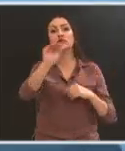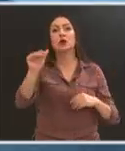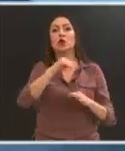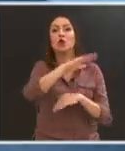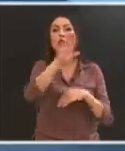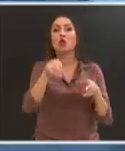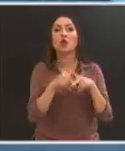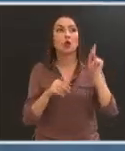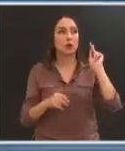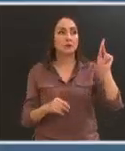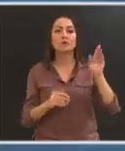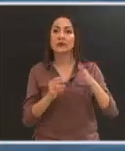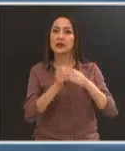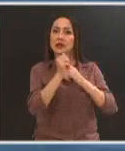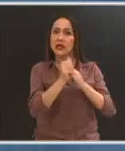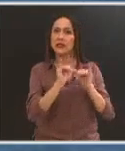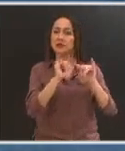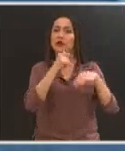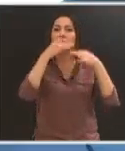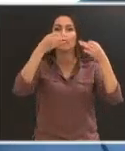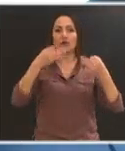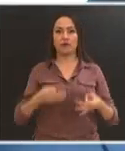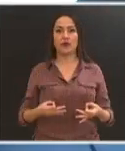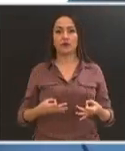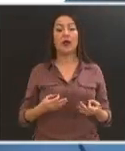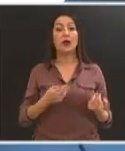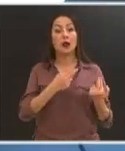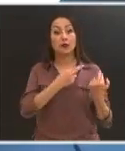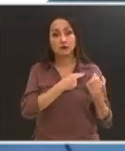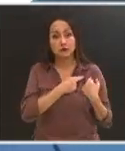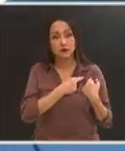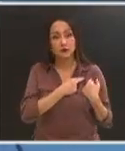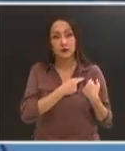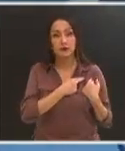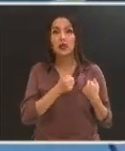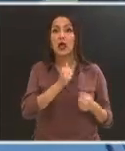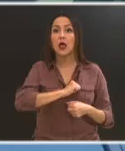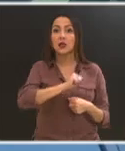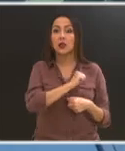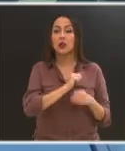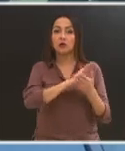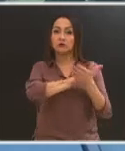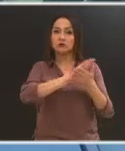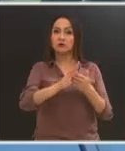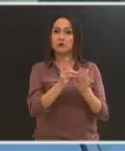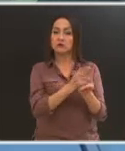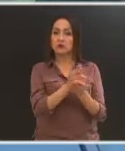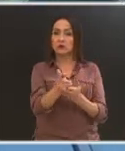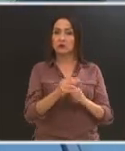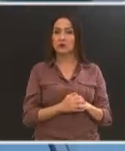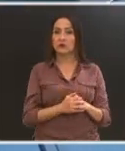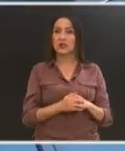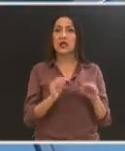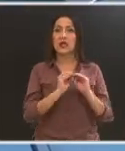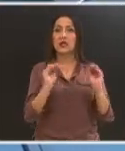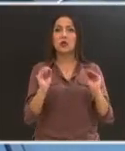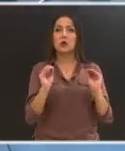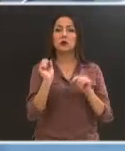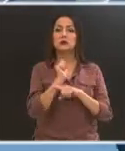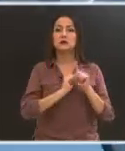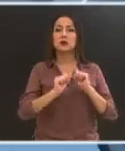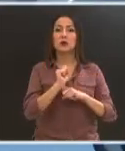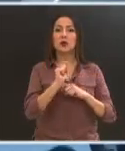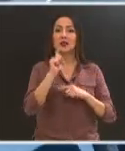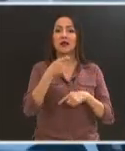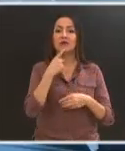los pastores y líderes a mantenerse firmes en su responsabilidad de actuar con integridad y transparencia y que ninguna circunstancia